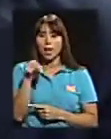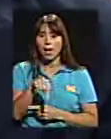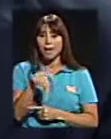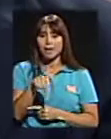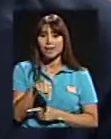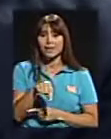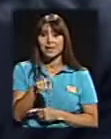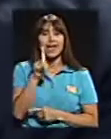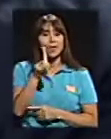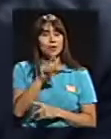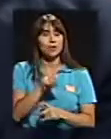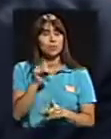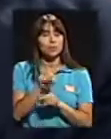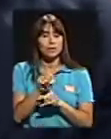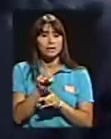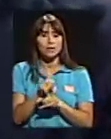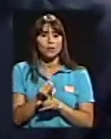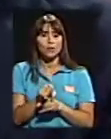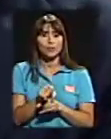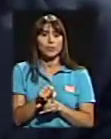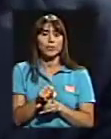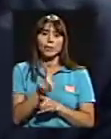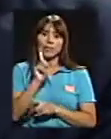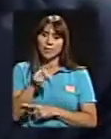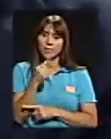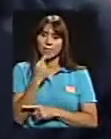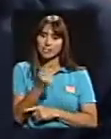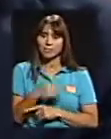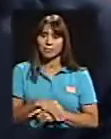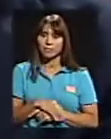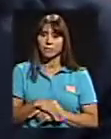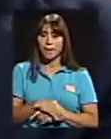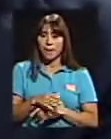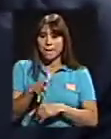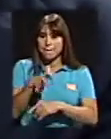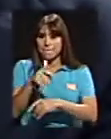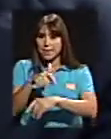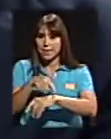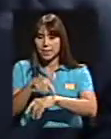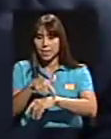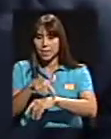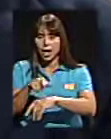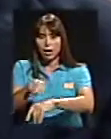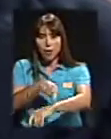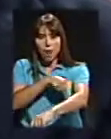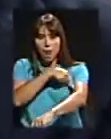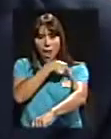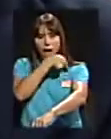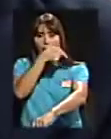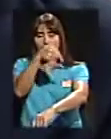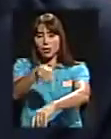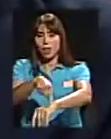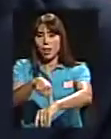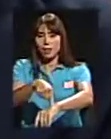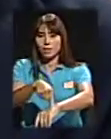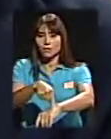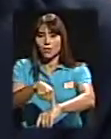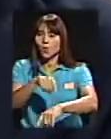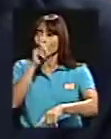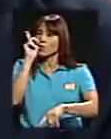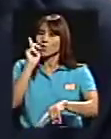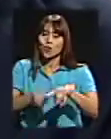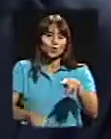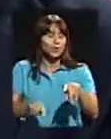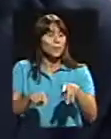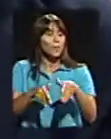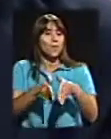conviene decir lo que es en el mediano y el largo plazo no se puede seguir